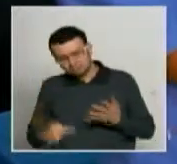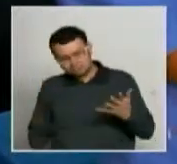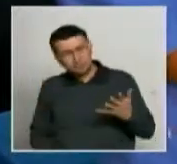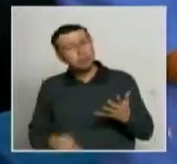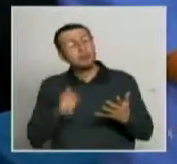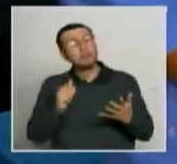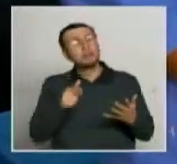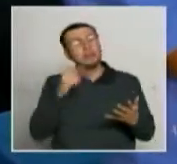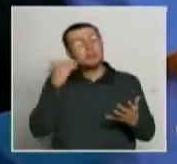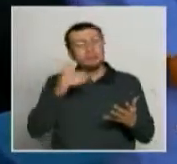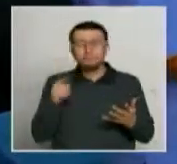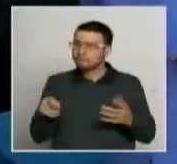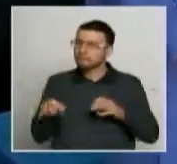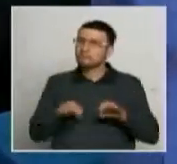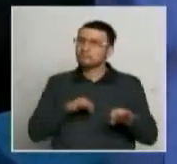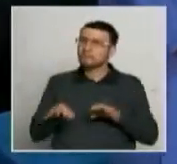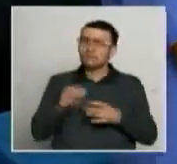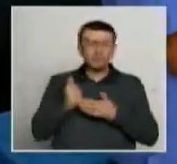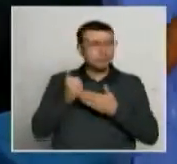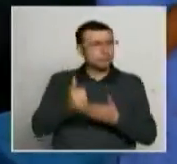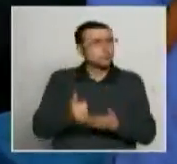poco de estos métodos diagnósticos.